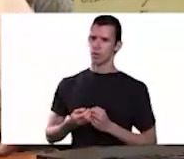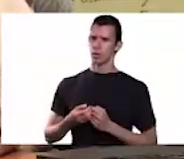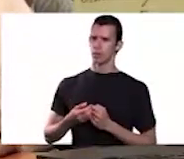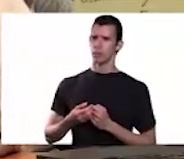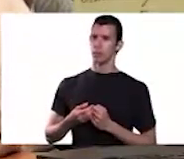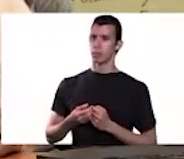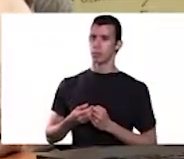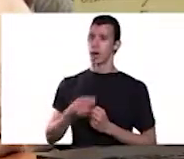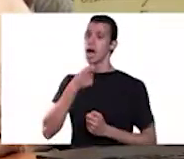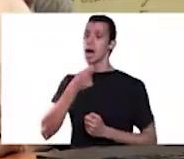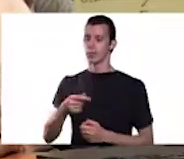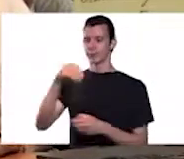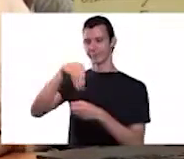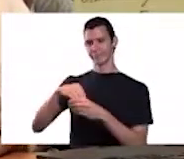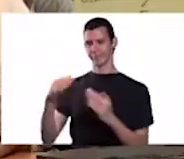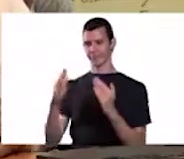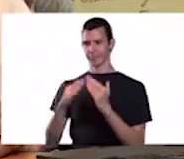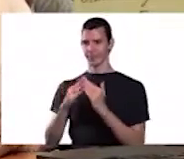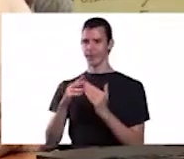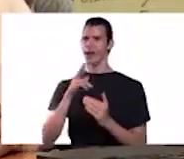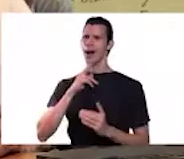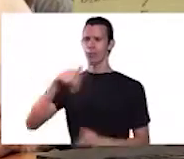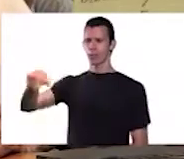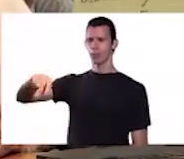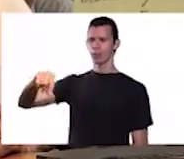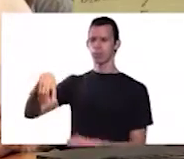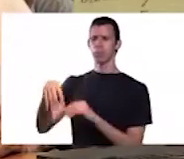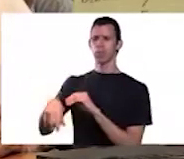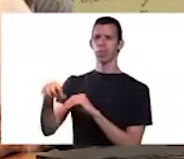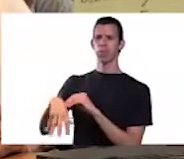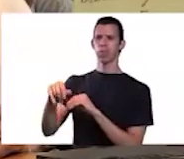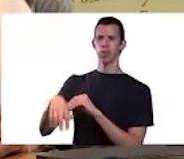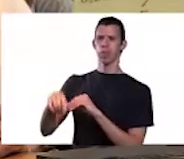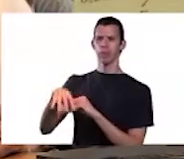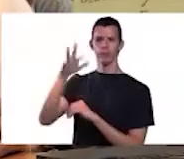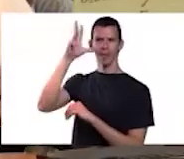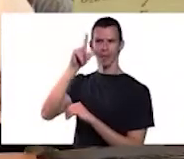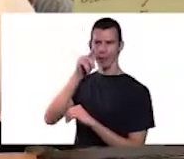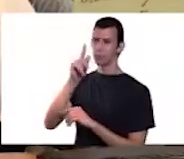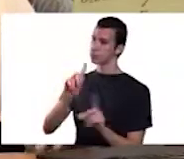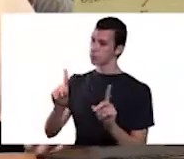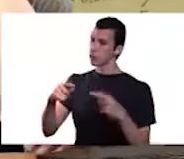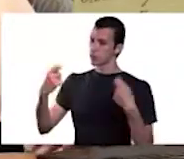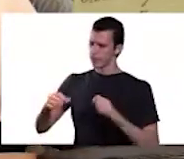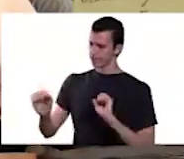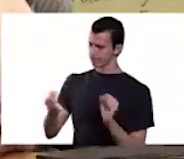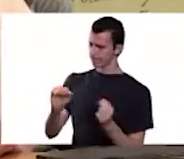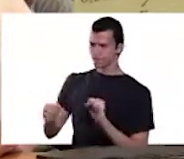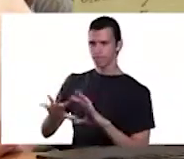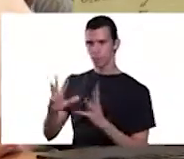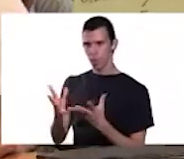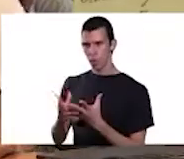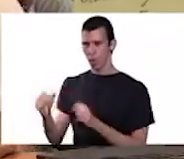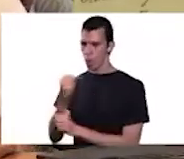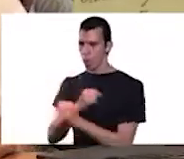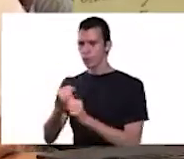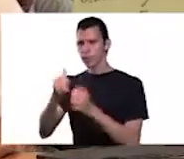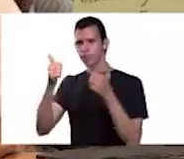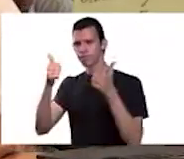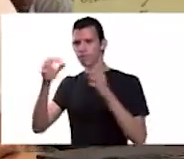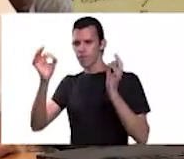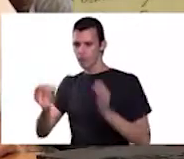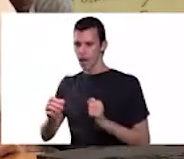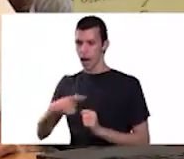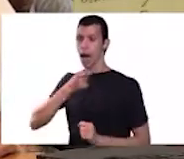casas, el agua que usamos y la ahorramos, contribuimos de esa manera al uso racional de los recursos. En nuestro